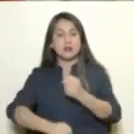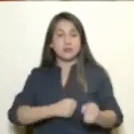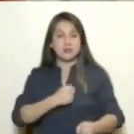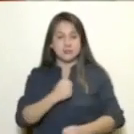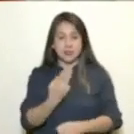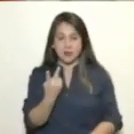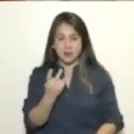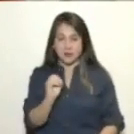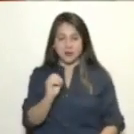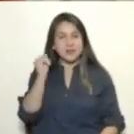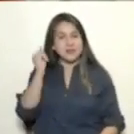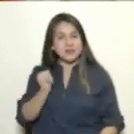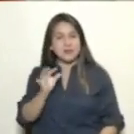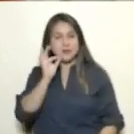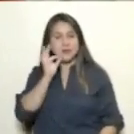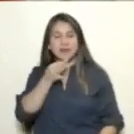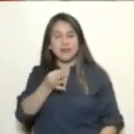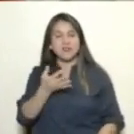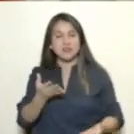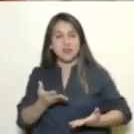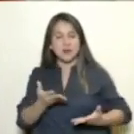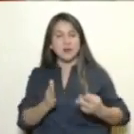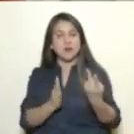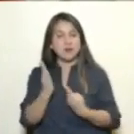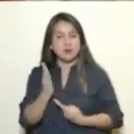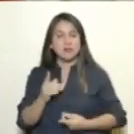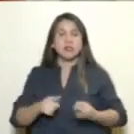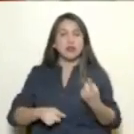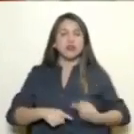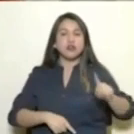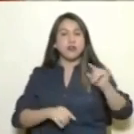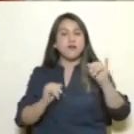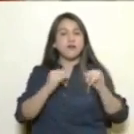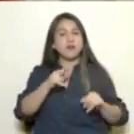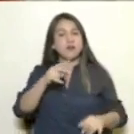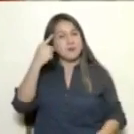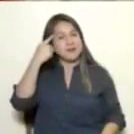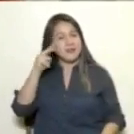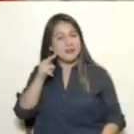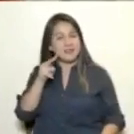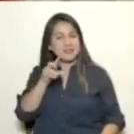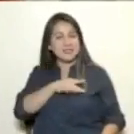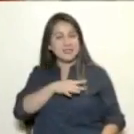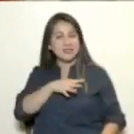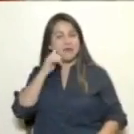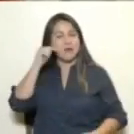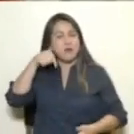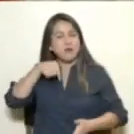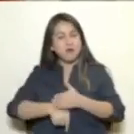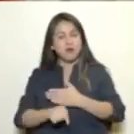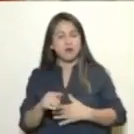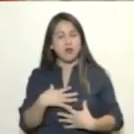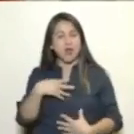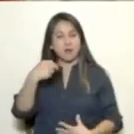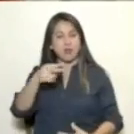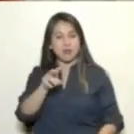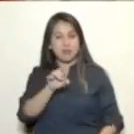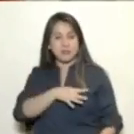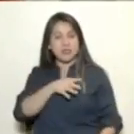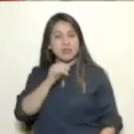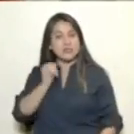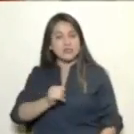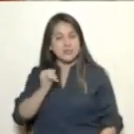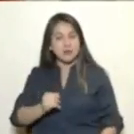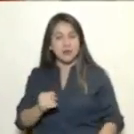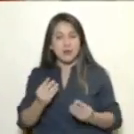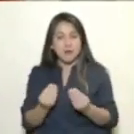dicho que la poesía es el otro pensar de Chile, o tal vez el pensar profundo del alma de Chile. Y por eso siempre es